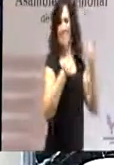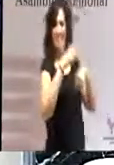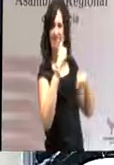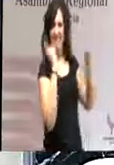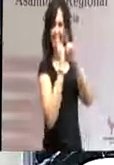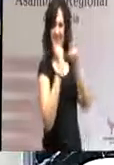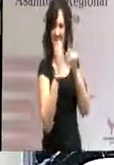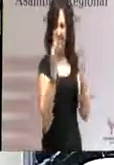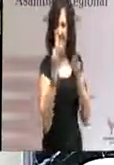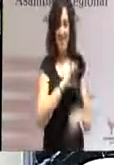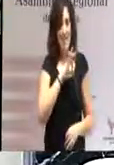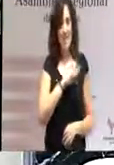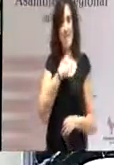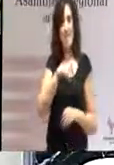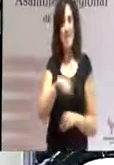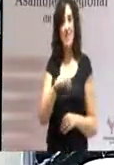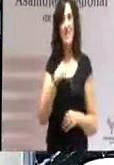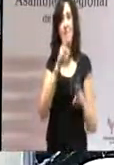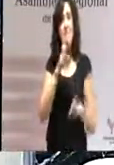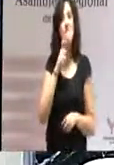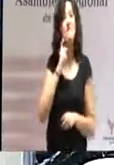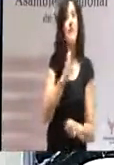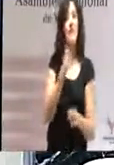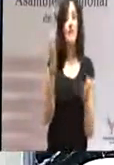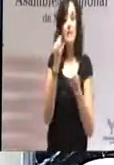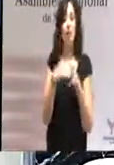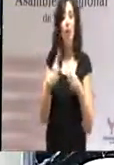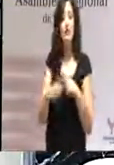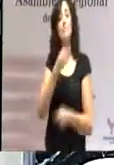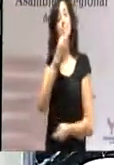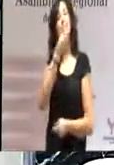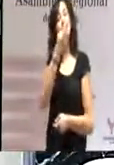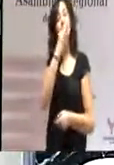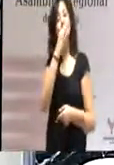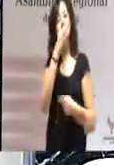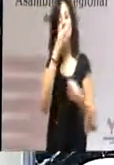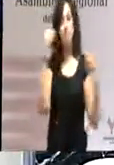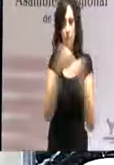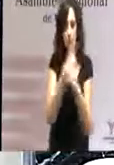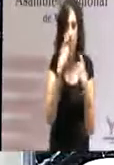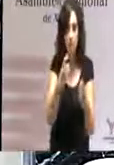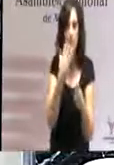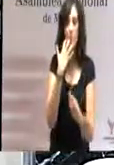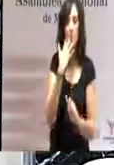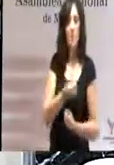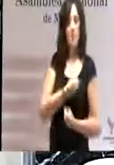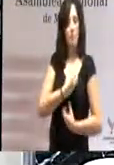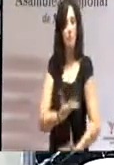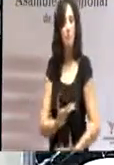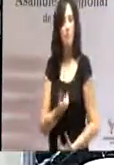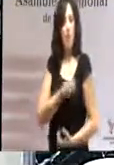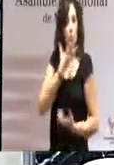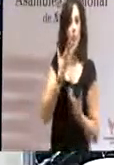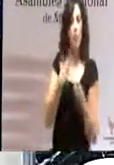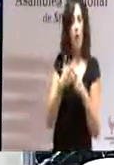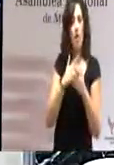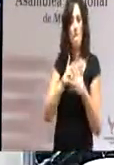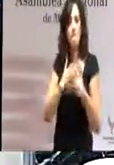faltado ha sido precisamente de lo que predica. Le ha faltado voluntad de diálogo, voluntad de acuerdos, voluntad de